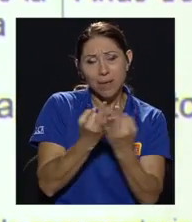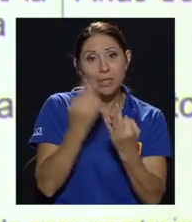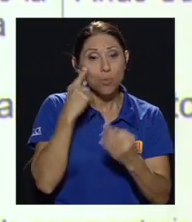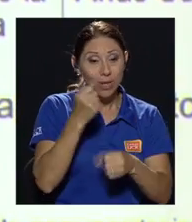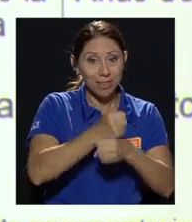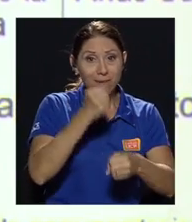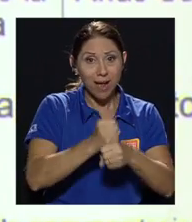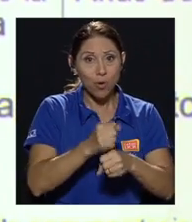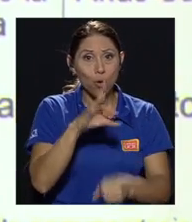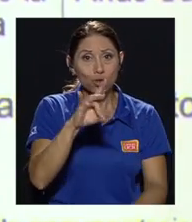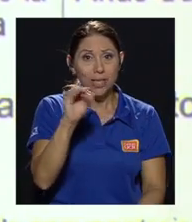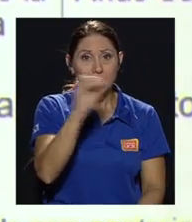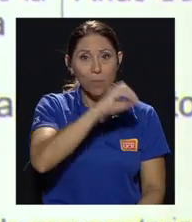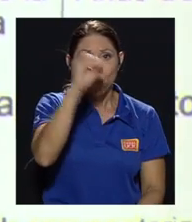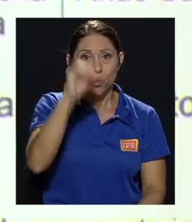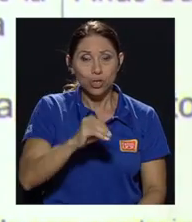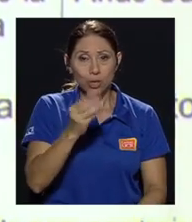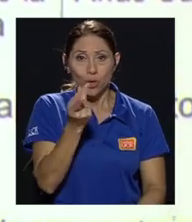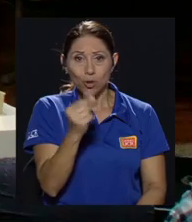reciben los hogares en Costa Rica.